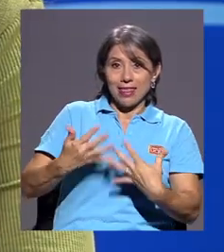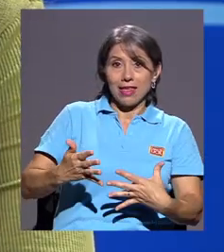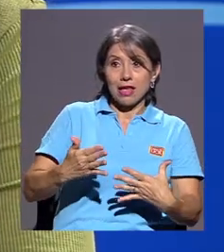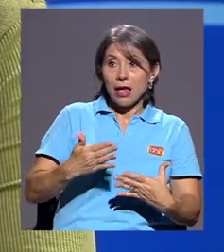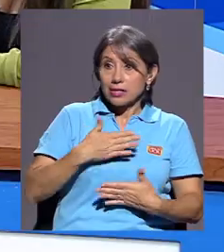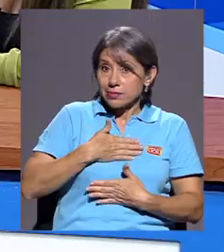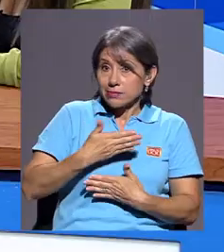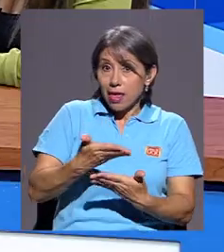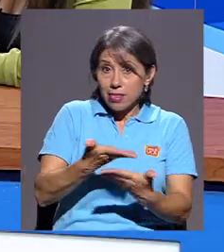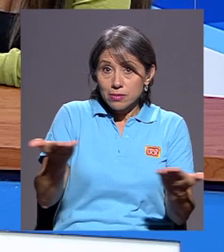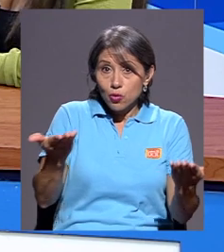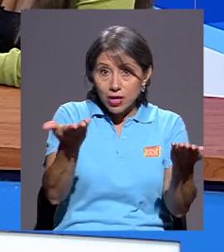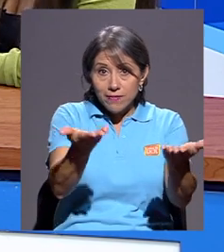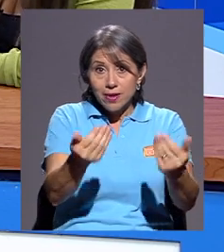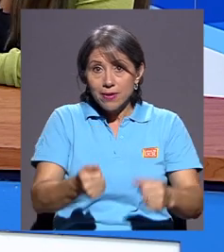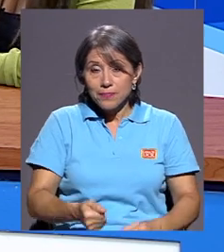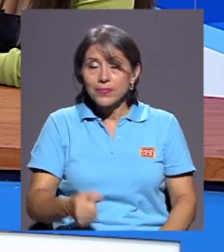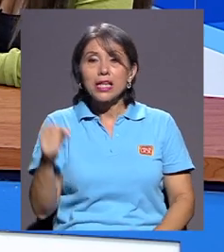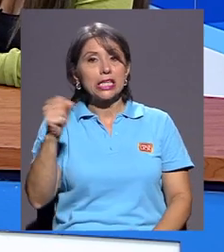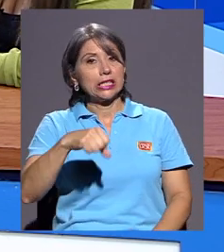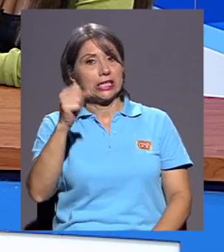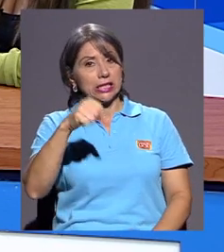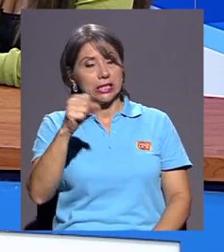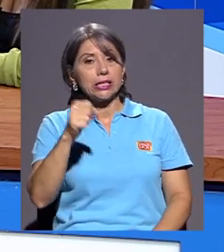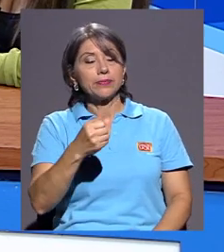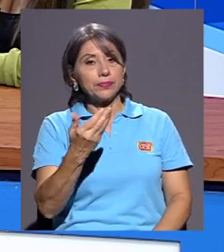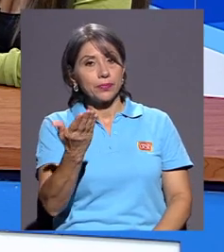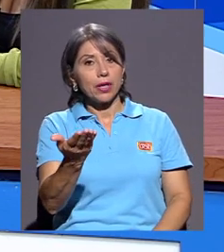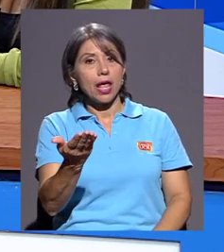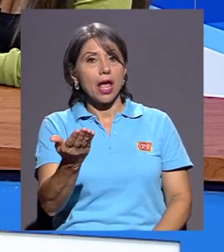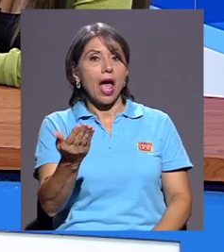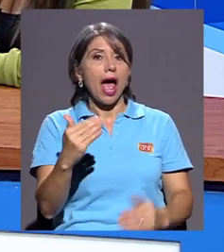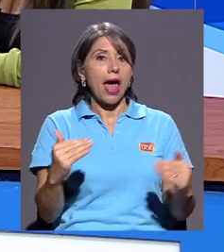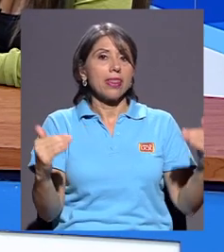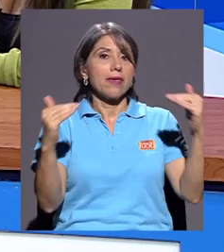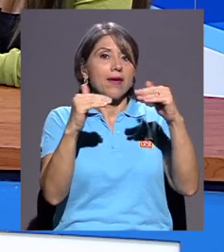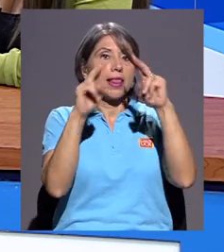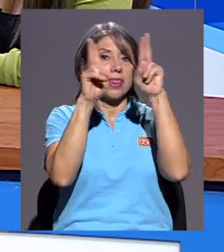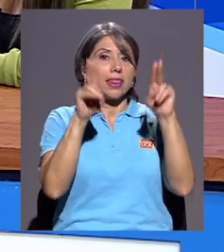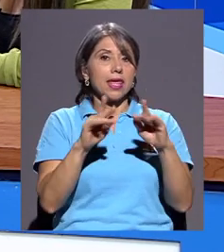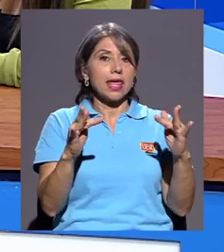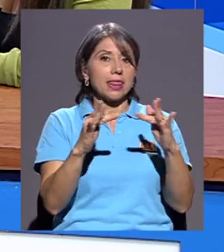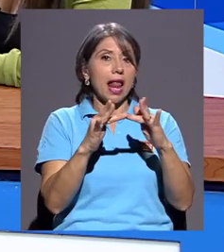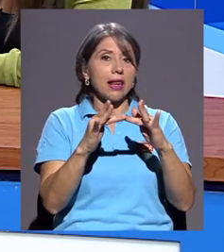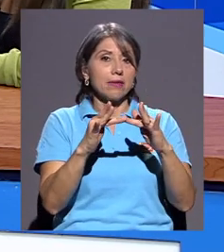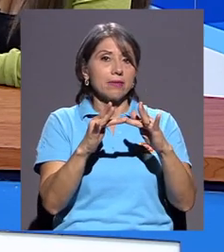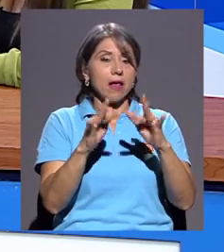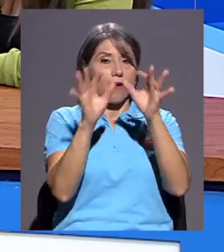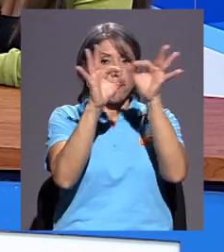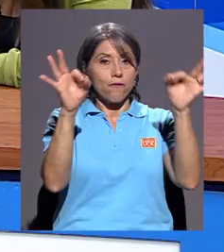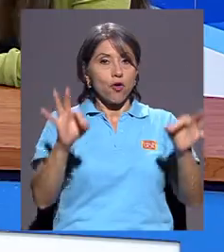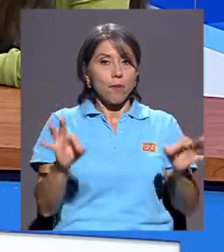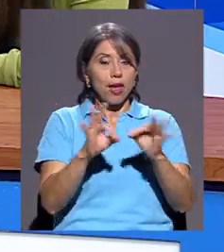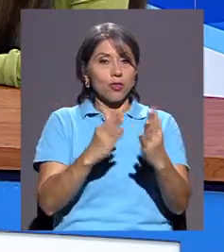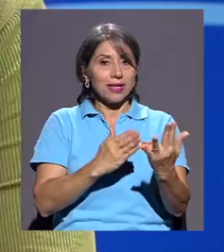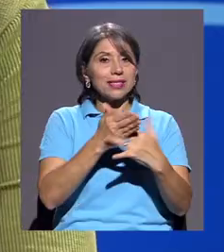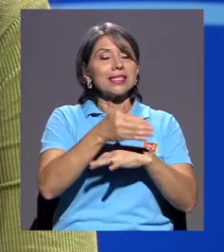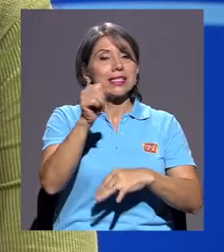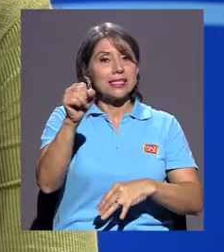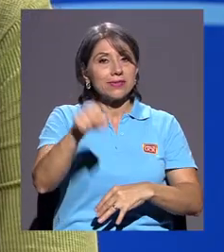manual. ¿Está disponible? Sí, sí está disponible, tanto a nivel digital, formato accesible, por